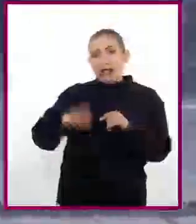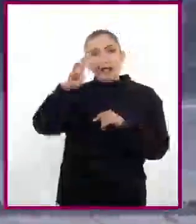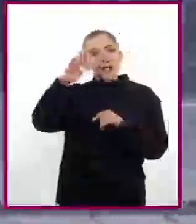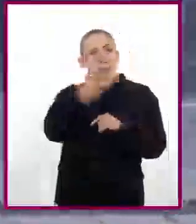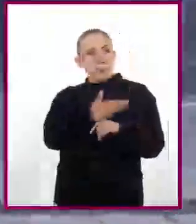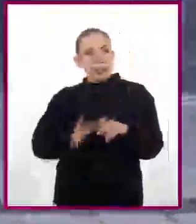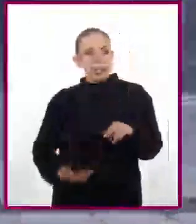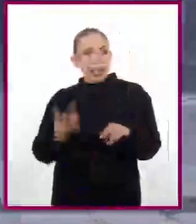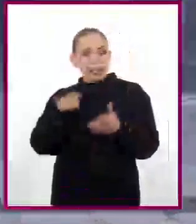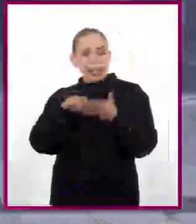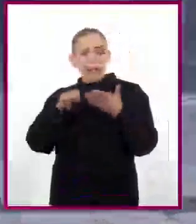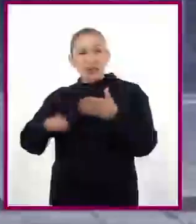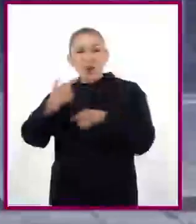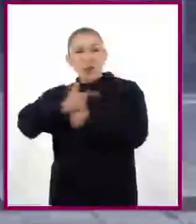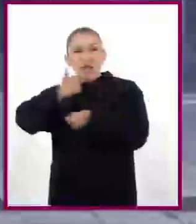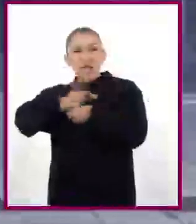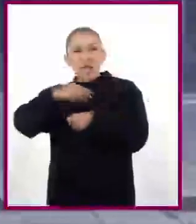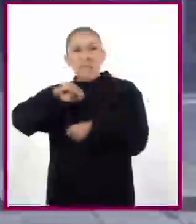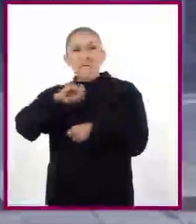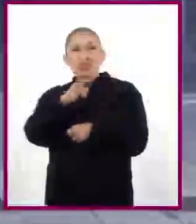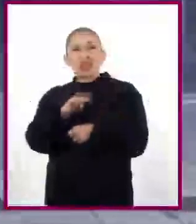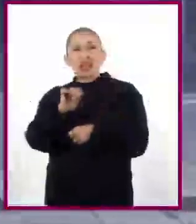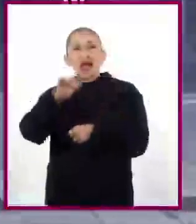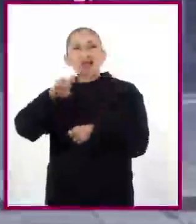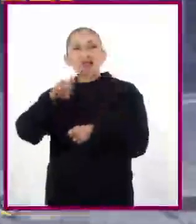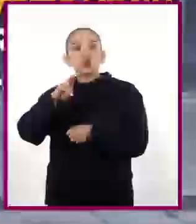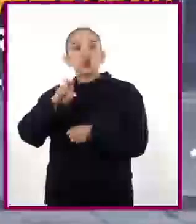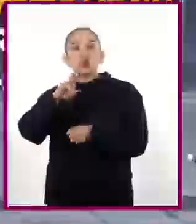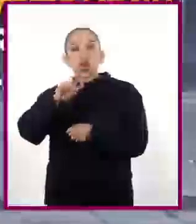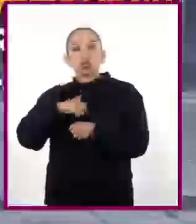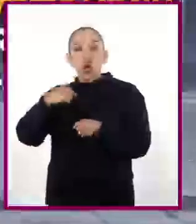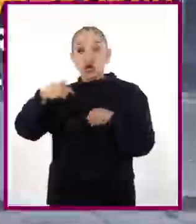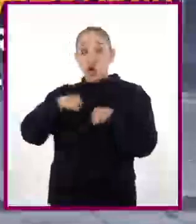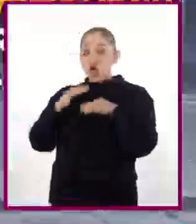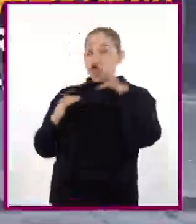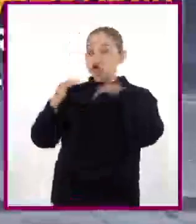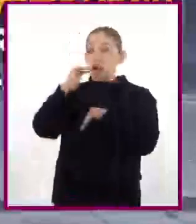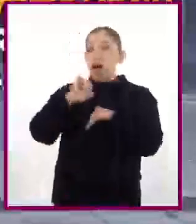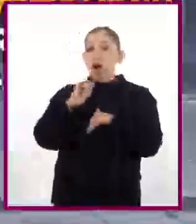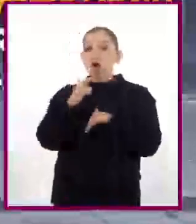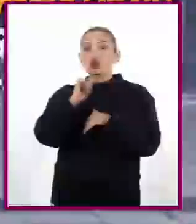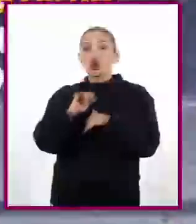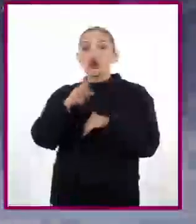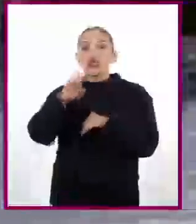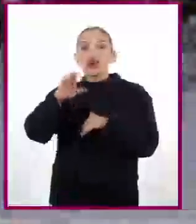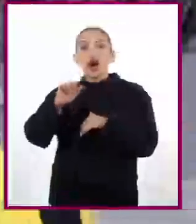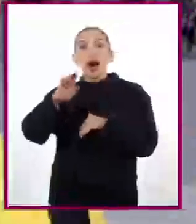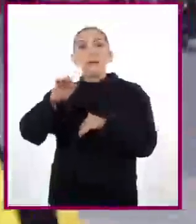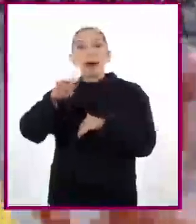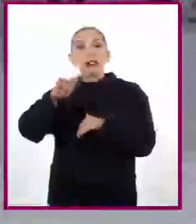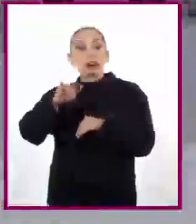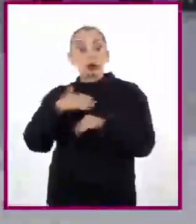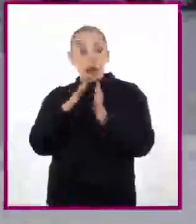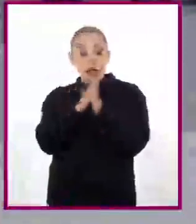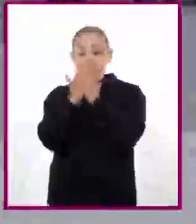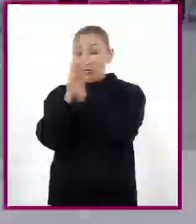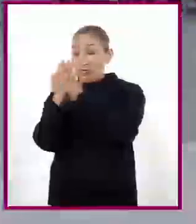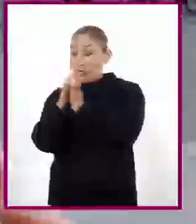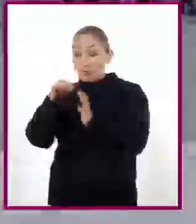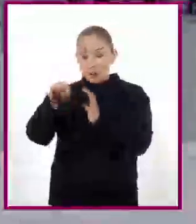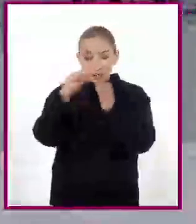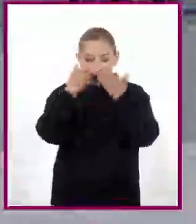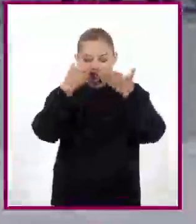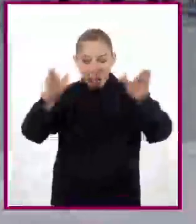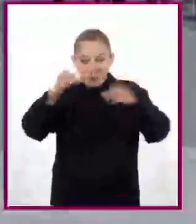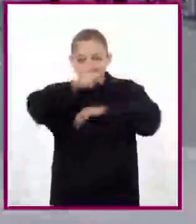señor presidente del escritor guatemalteco Miguel Ángel Asturias. Yo el supremo de Augusto Roa Bastos. La literatura es una ventana